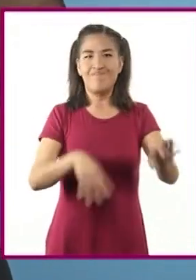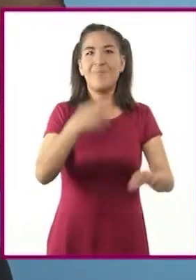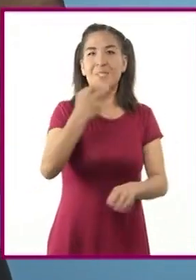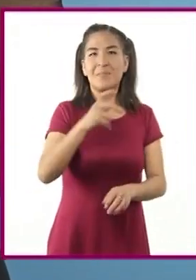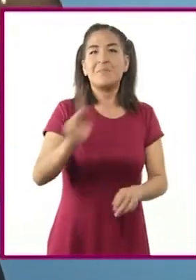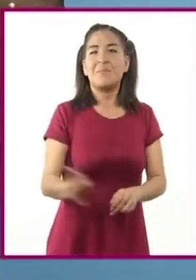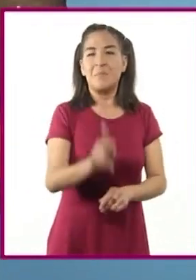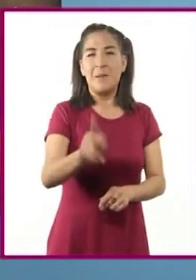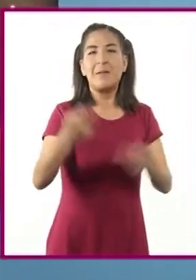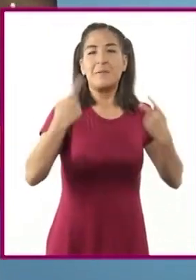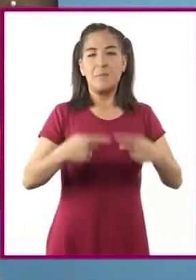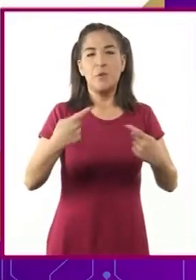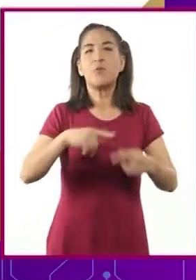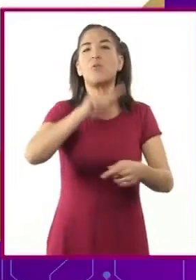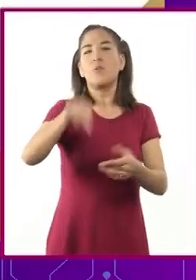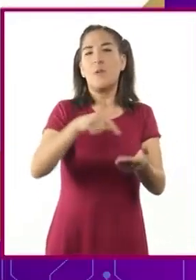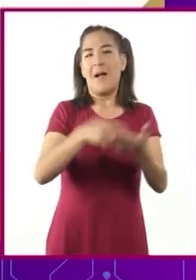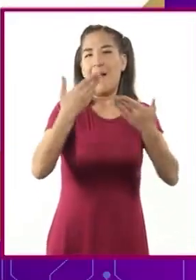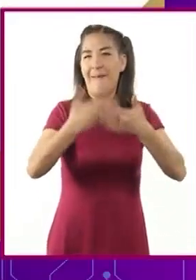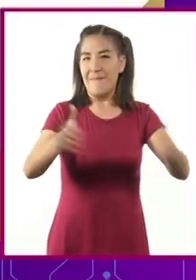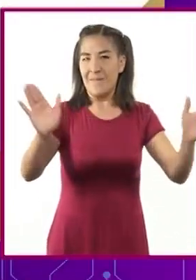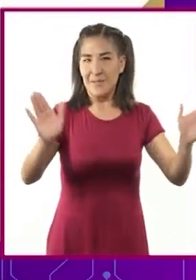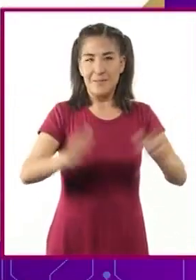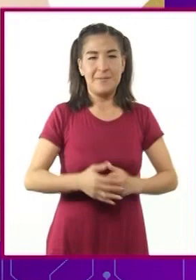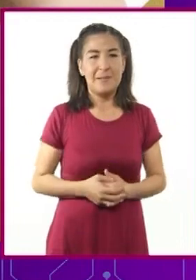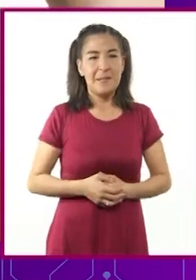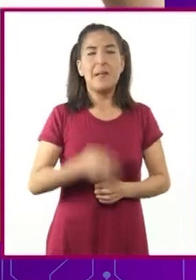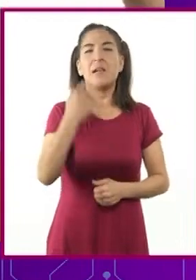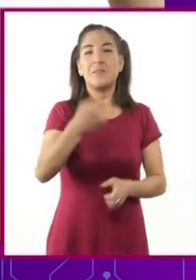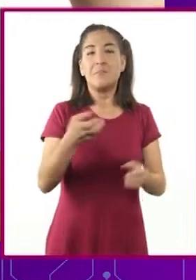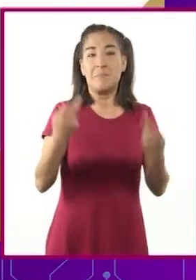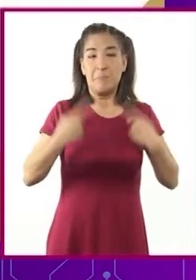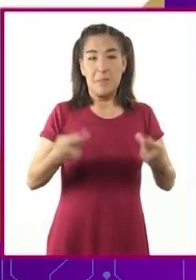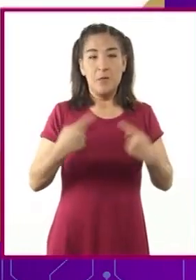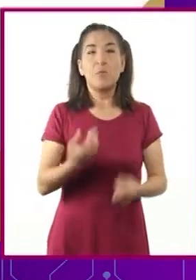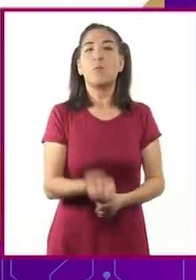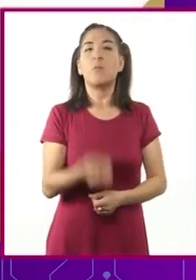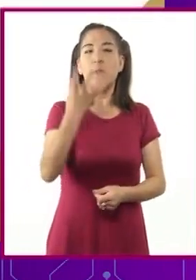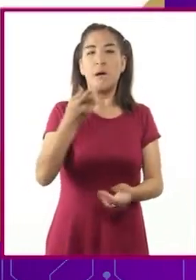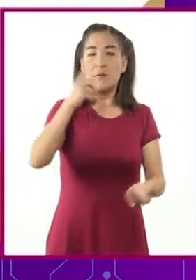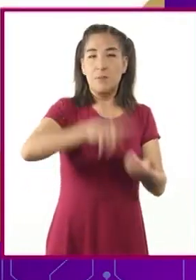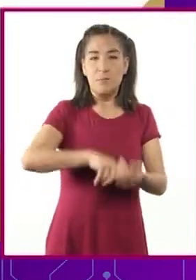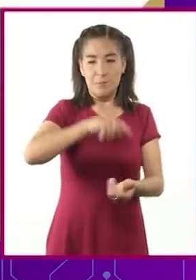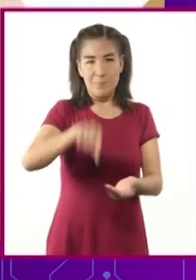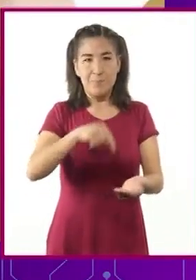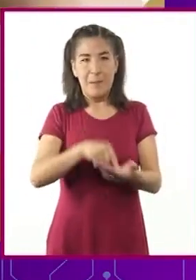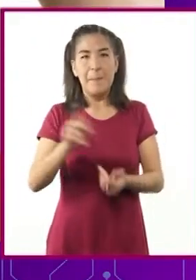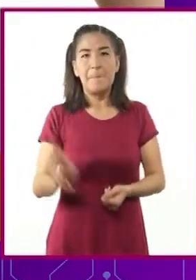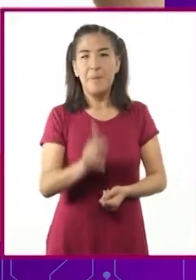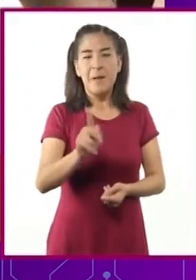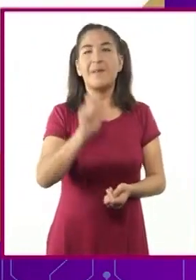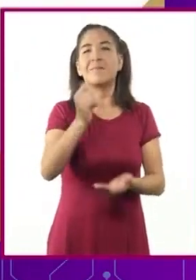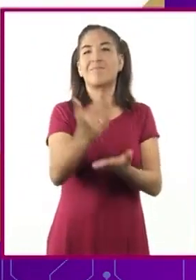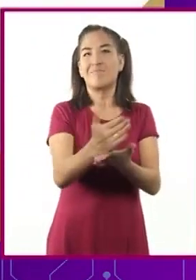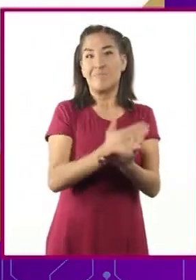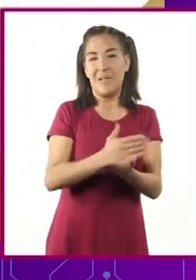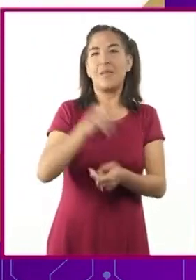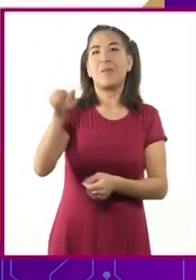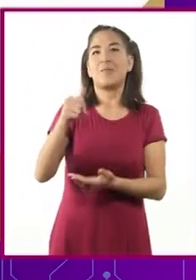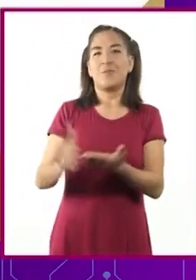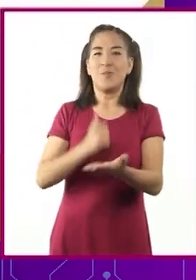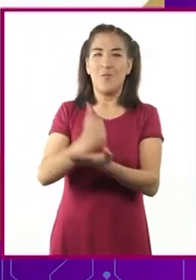que son espacios abiertos. La densidad de población en los espacios rurales es menor que en las